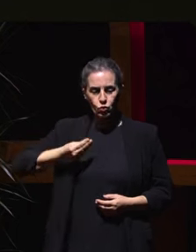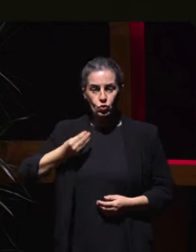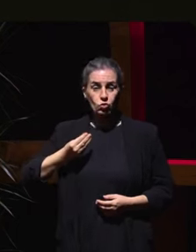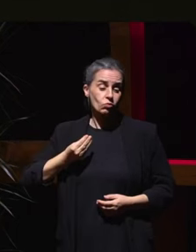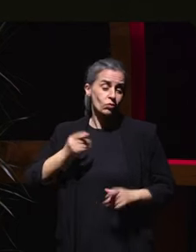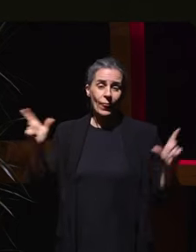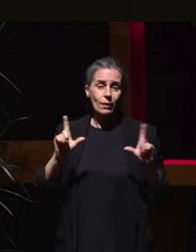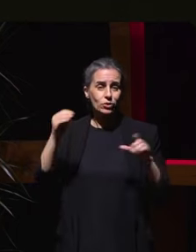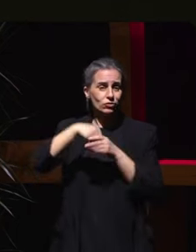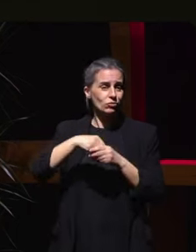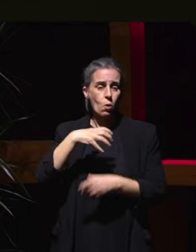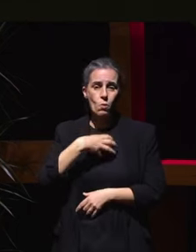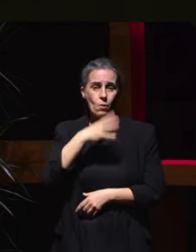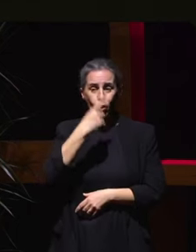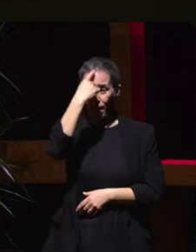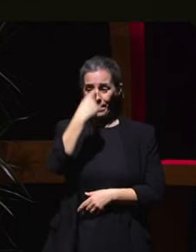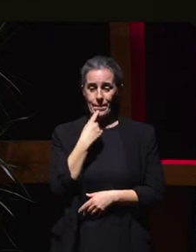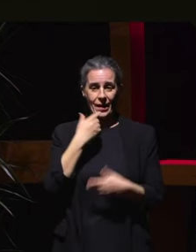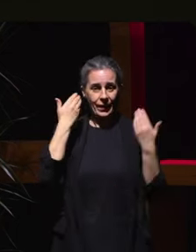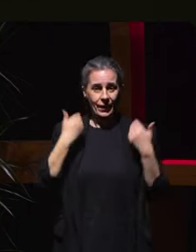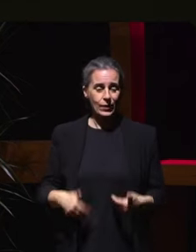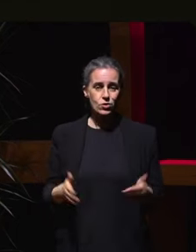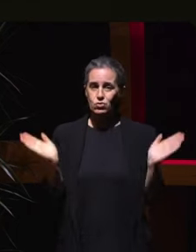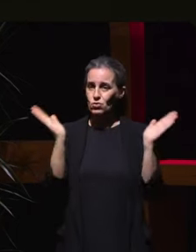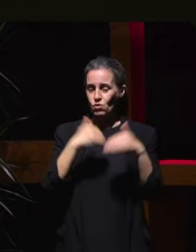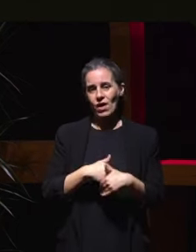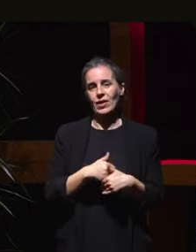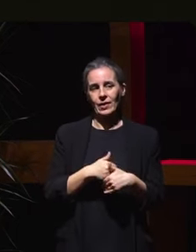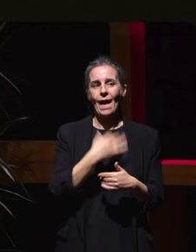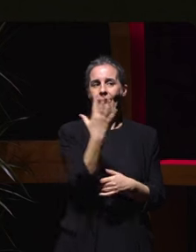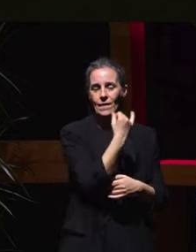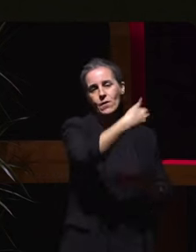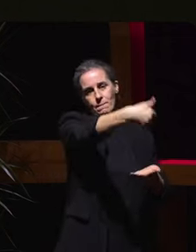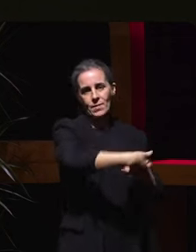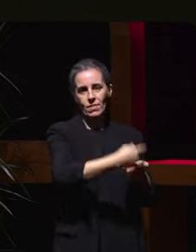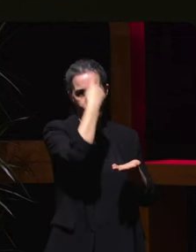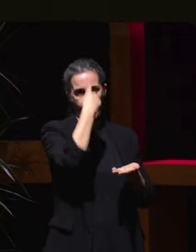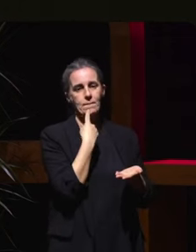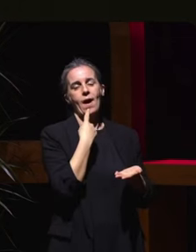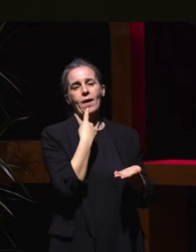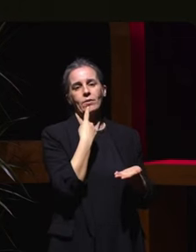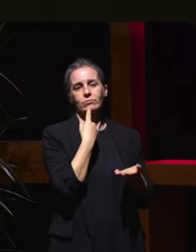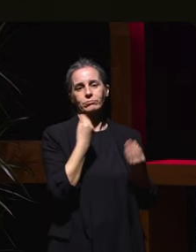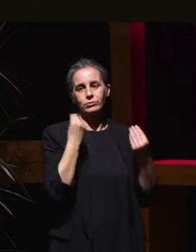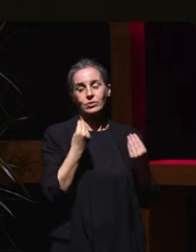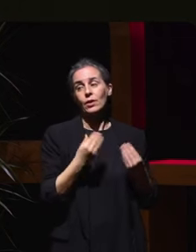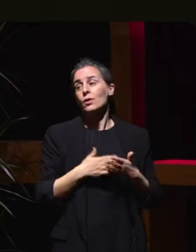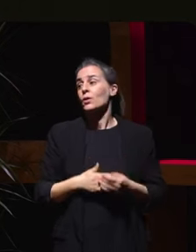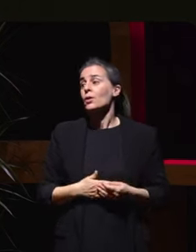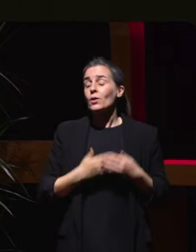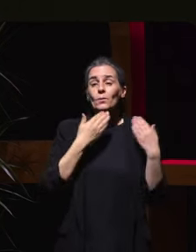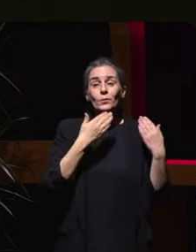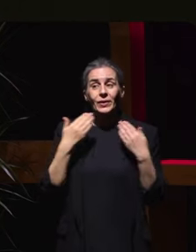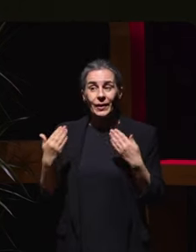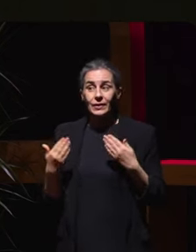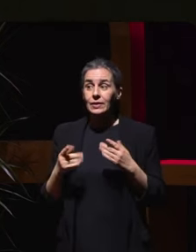non veñen acompañadas desa imaxen que reclaman os xefes para estar diante dela. Moitísimas grazas. Se